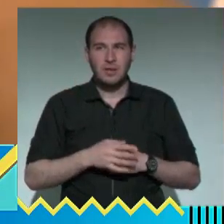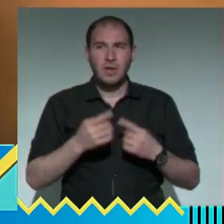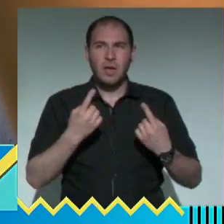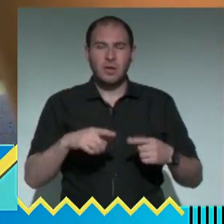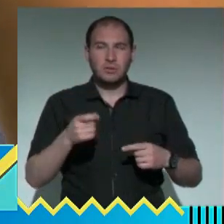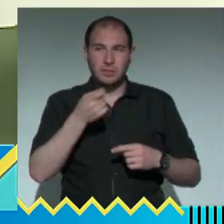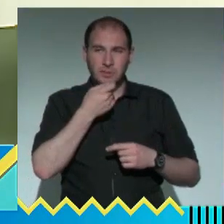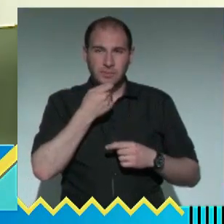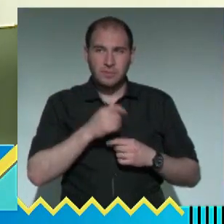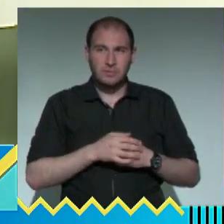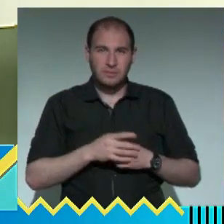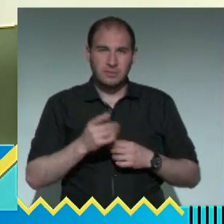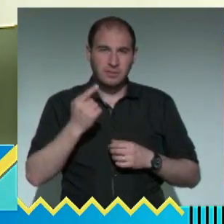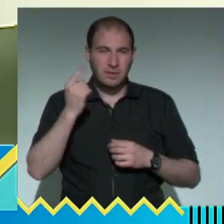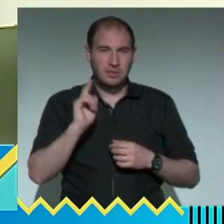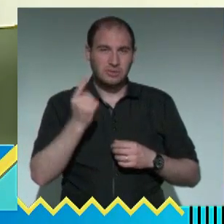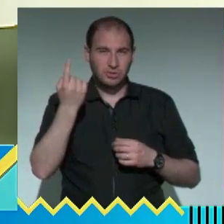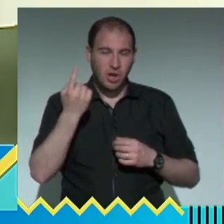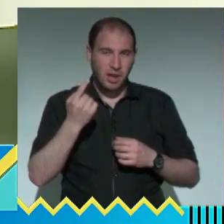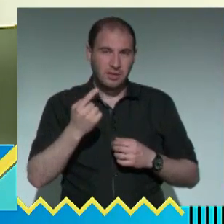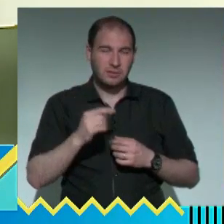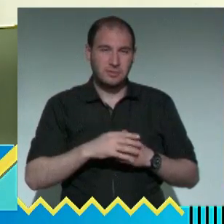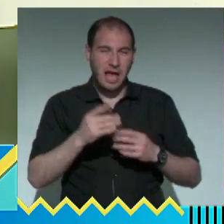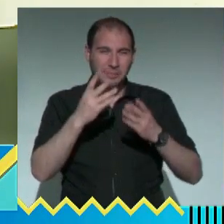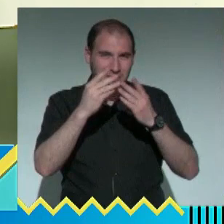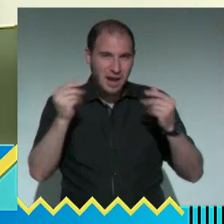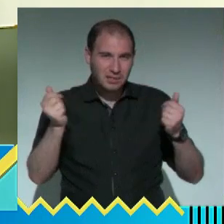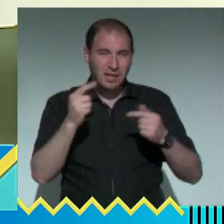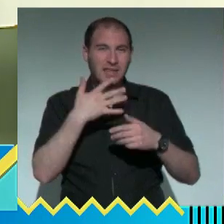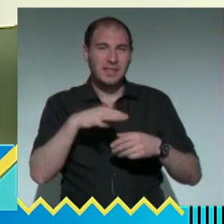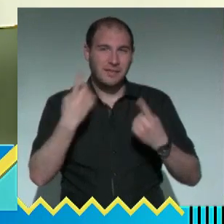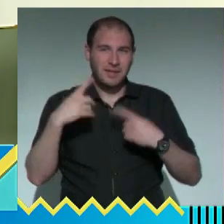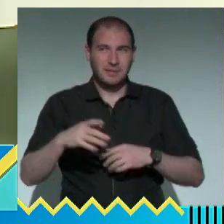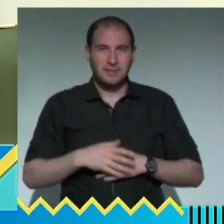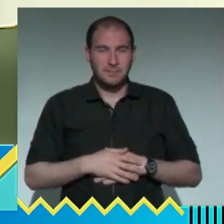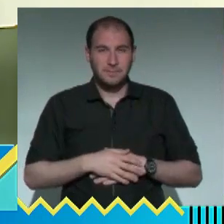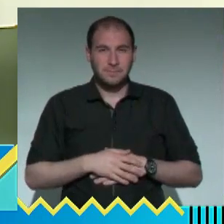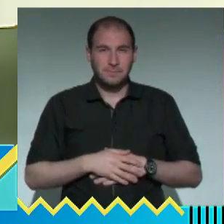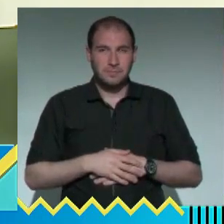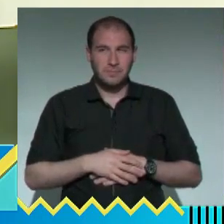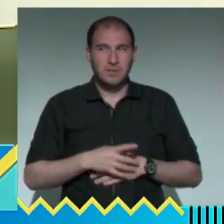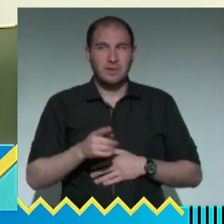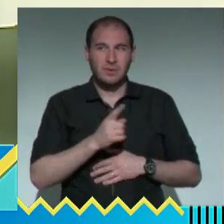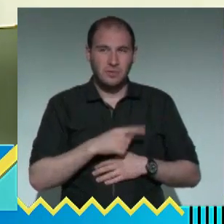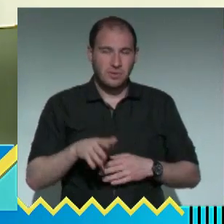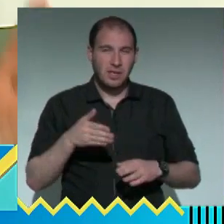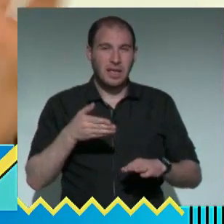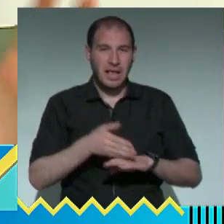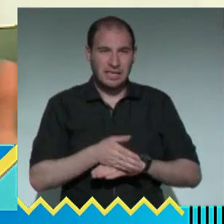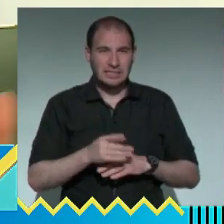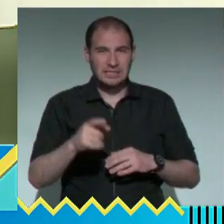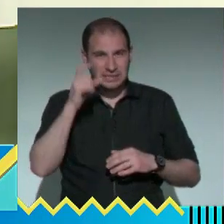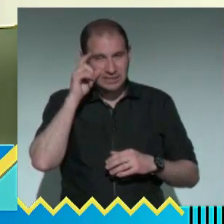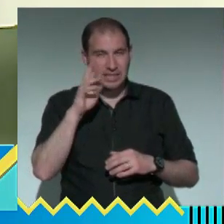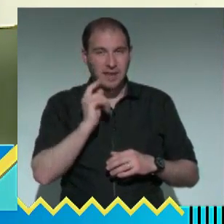poquito más abstractas o más para que se prestan para otra interpretación. Bien, nos metimos un poco en Cerati